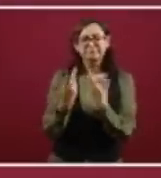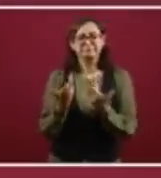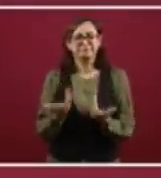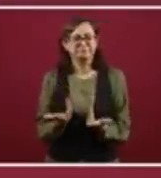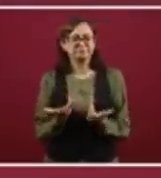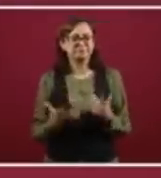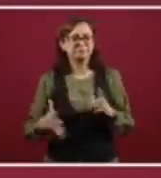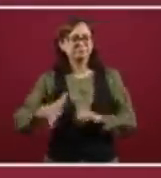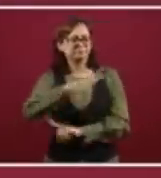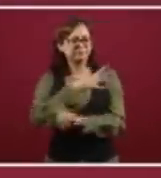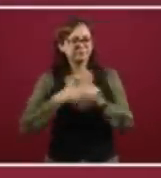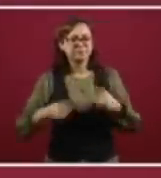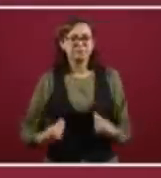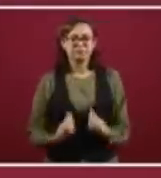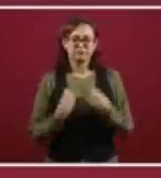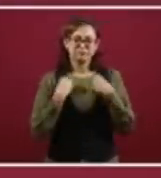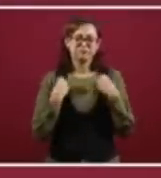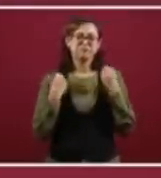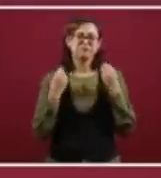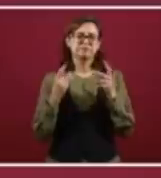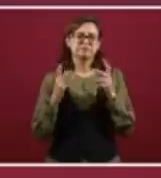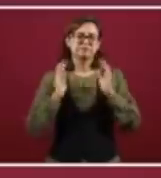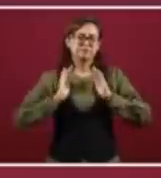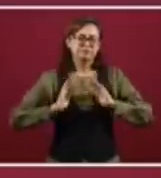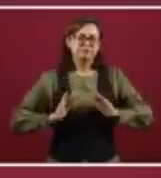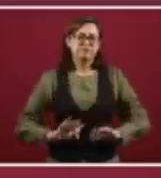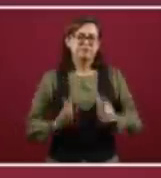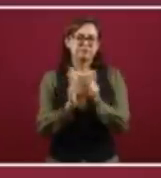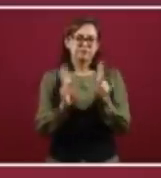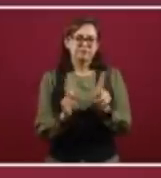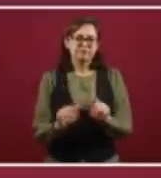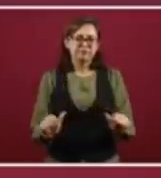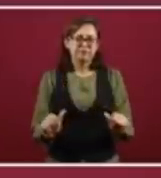vivir en armonía, vivir en paz.